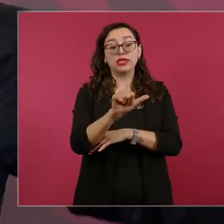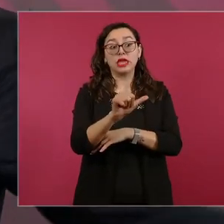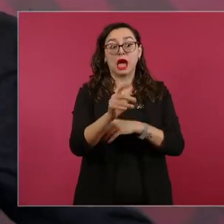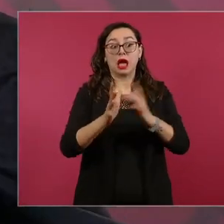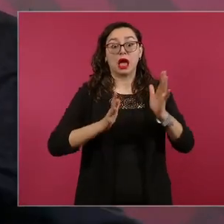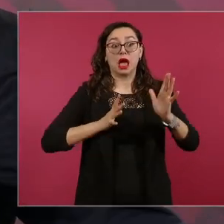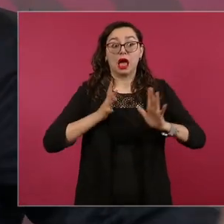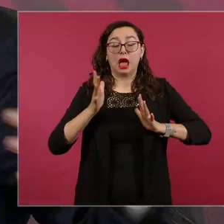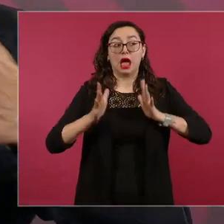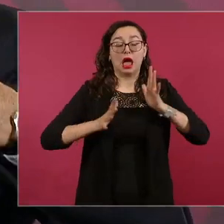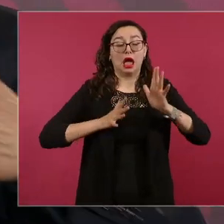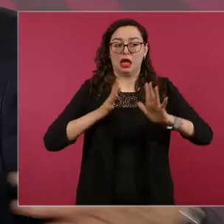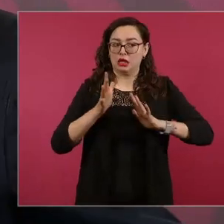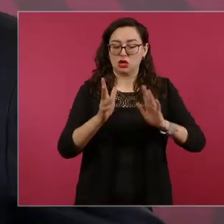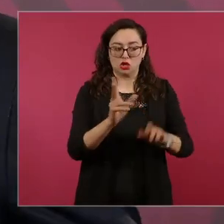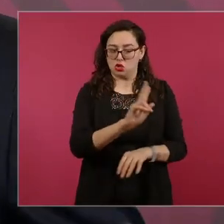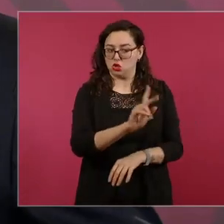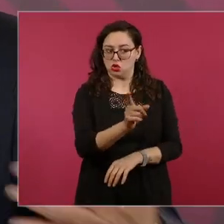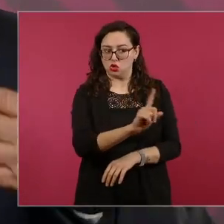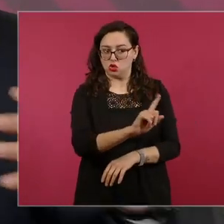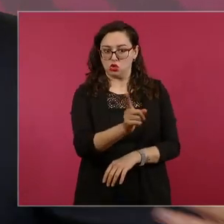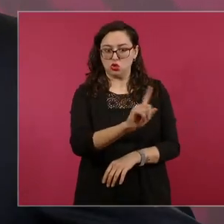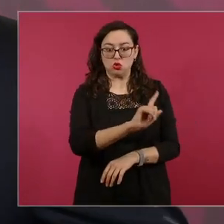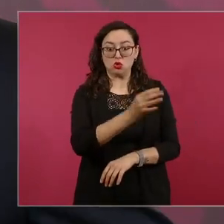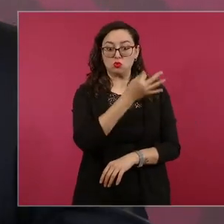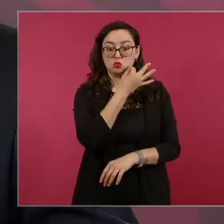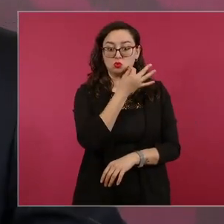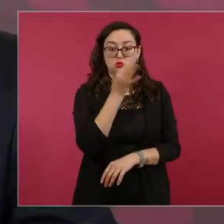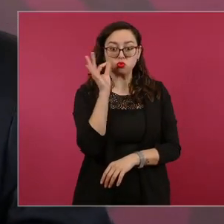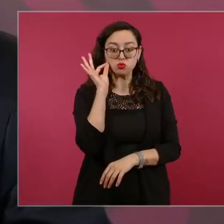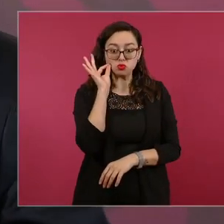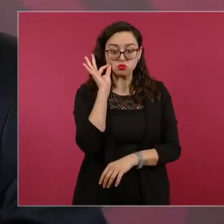entonces había control,